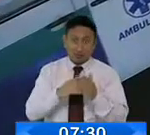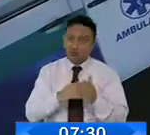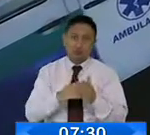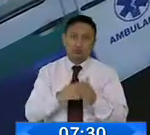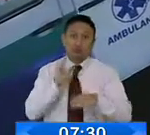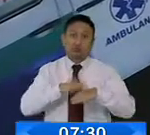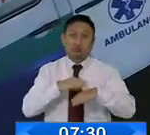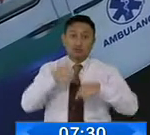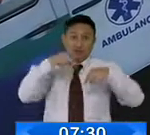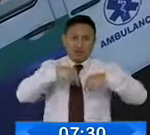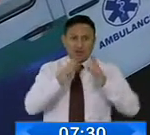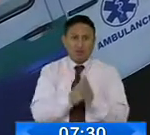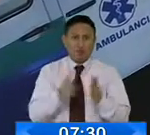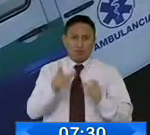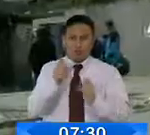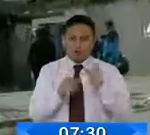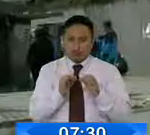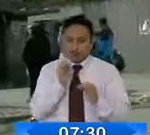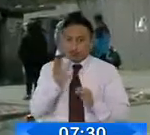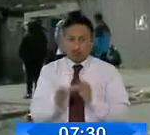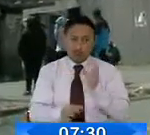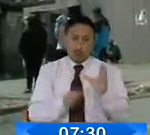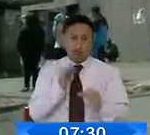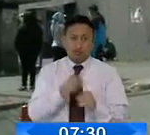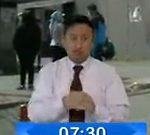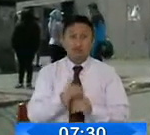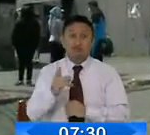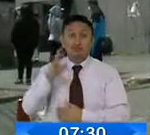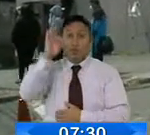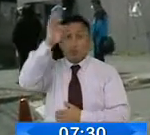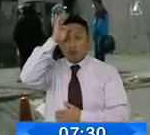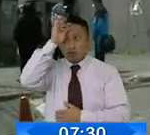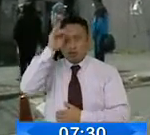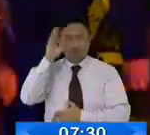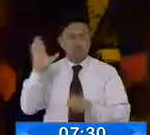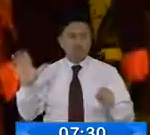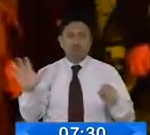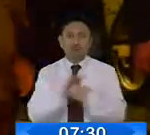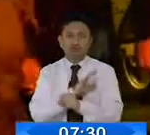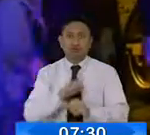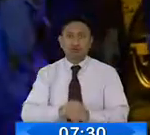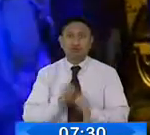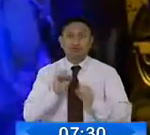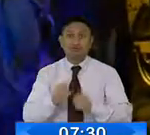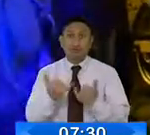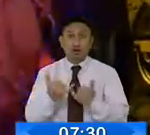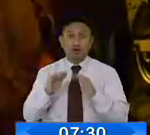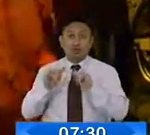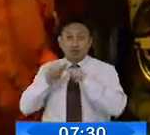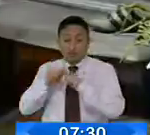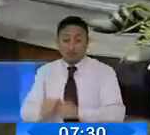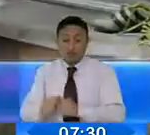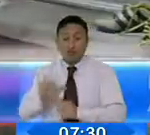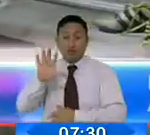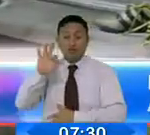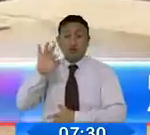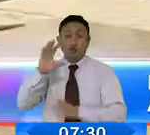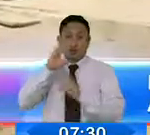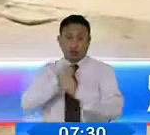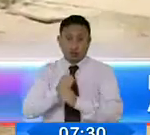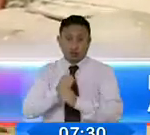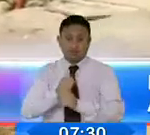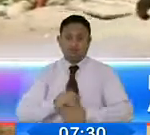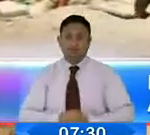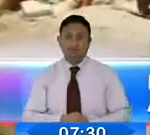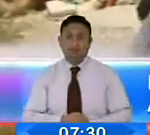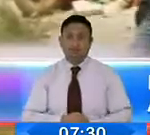reciente incremento de contagios y la capacidad hospitalaria que ha llegado al límite, por lo que el toque de queda se mantiene desde las 9 de la noche.